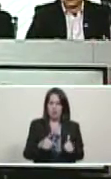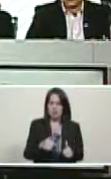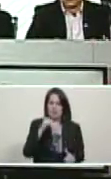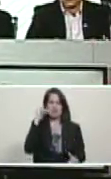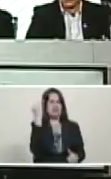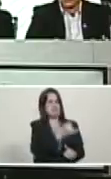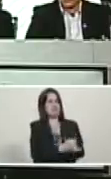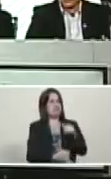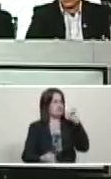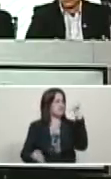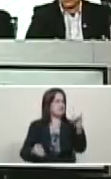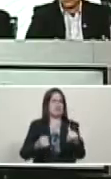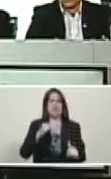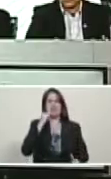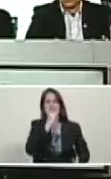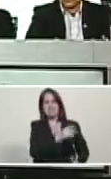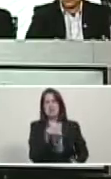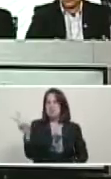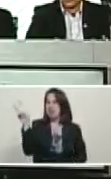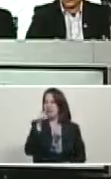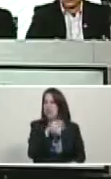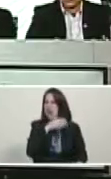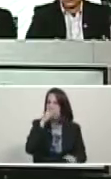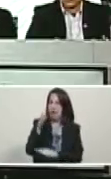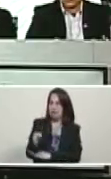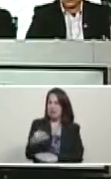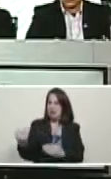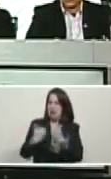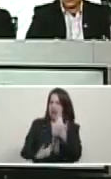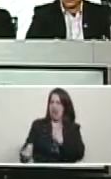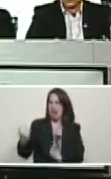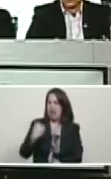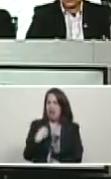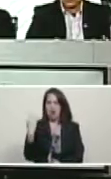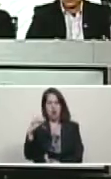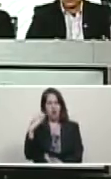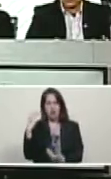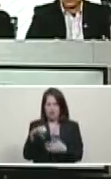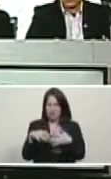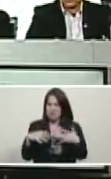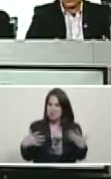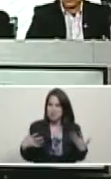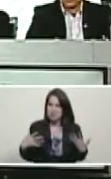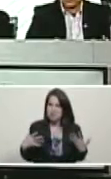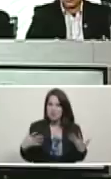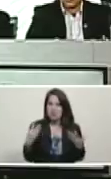de venezuela- haber agredido la soberanía de colombia